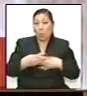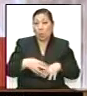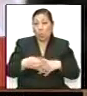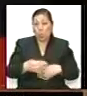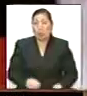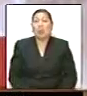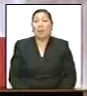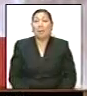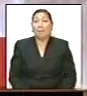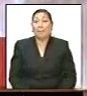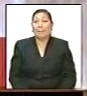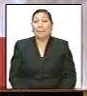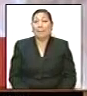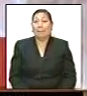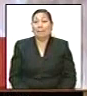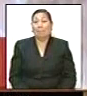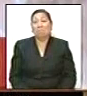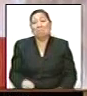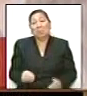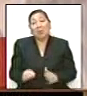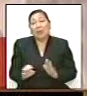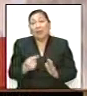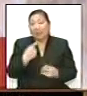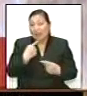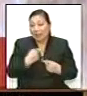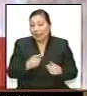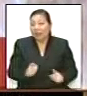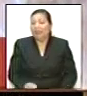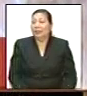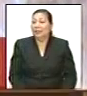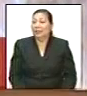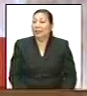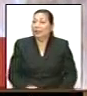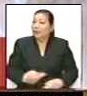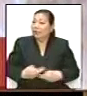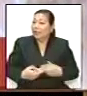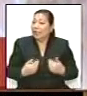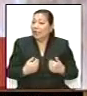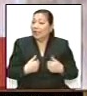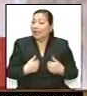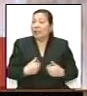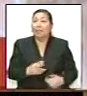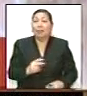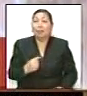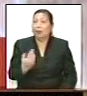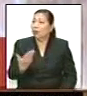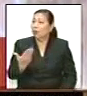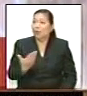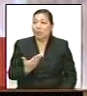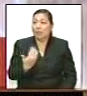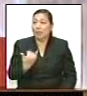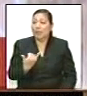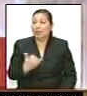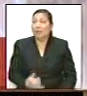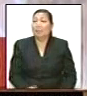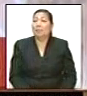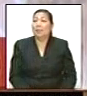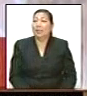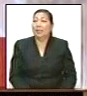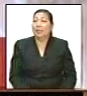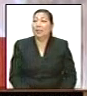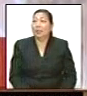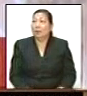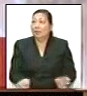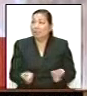por la dimensión por lo por la trascendencia que tiene no solamente de esta de un poco